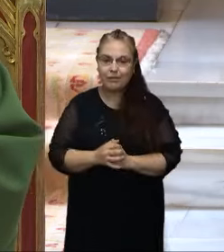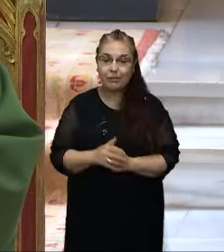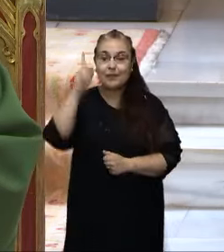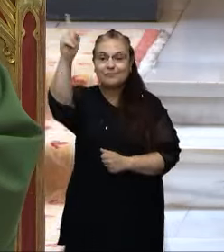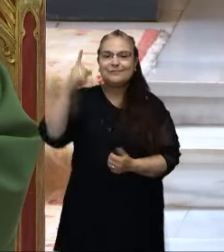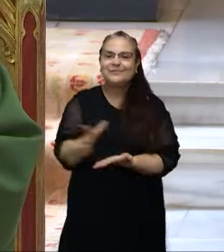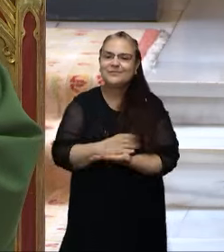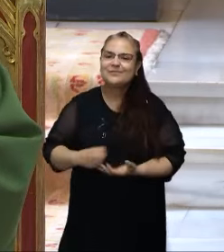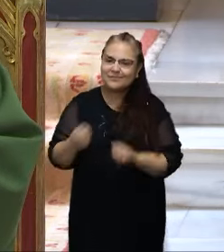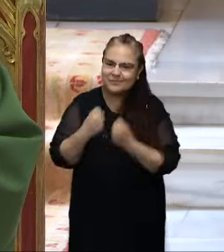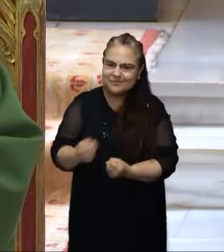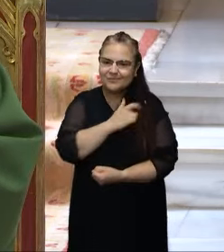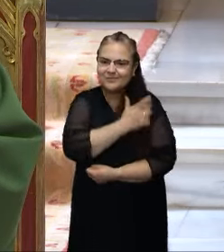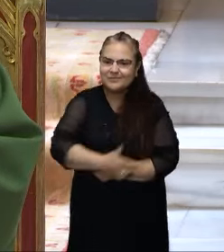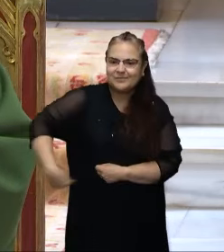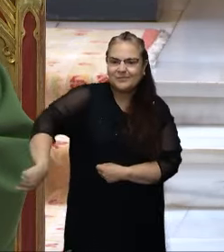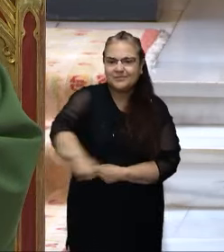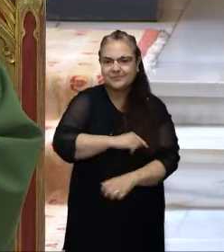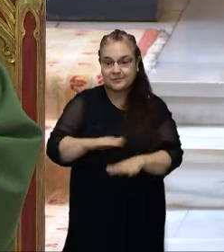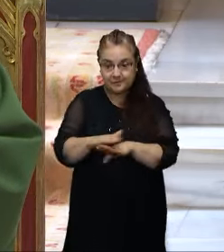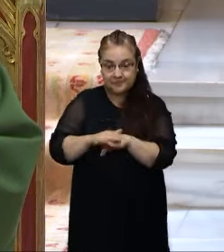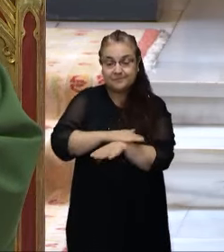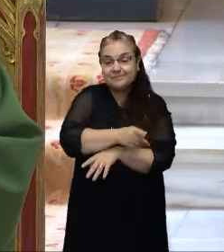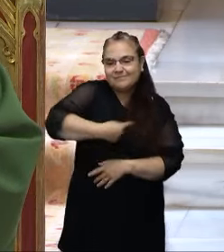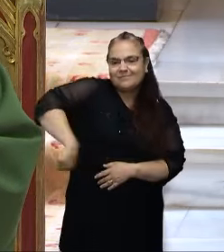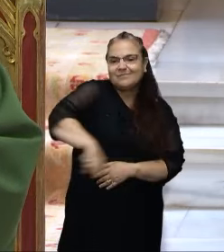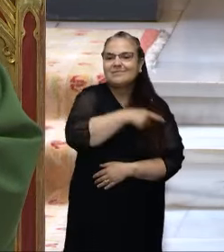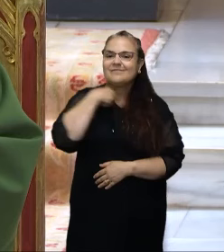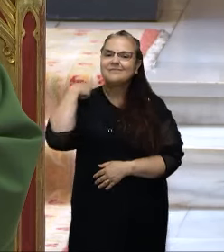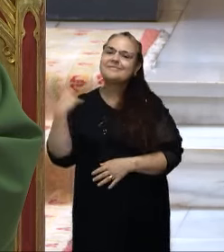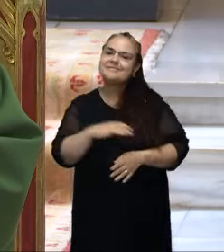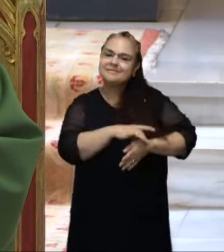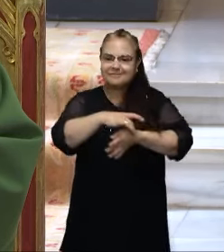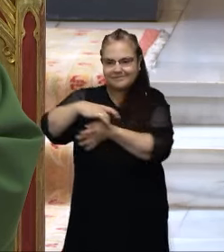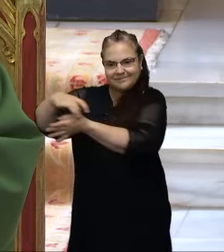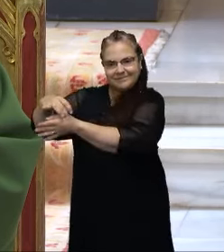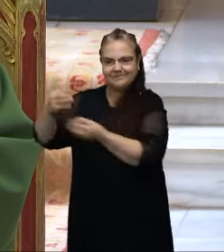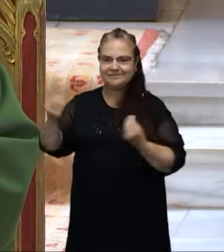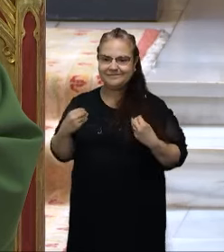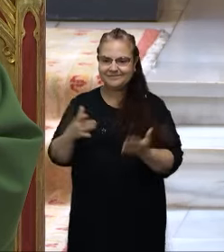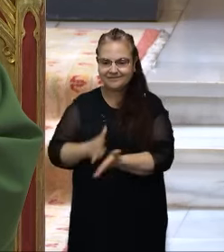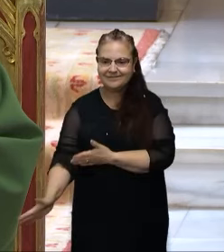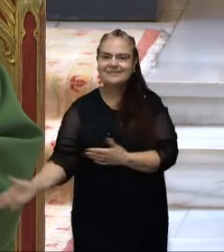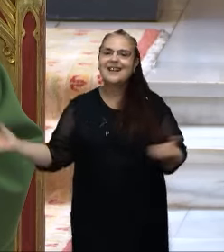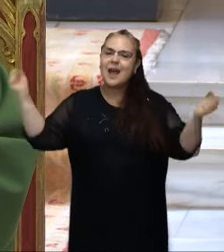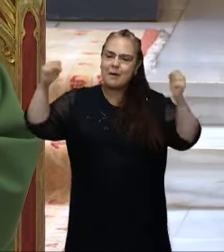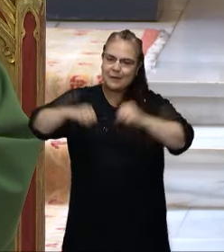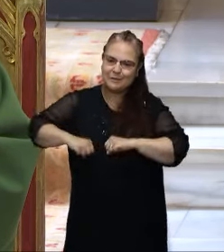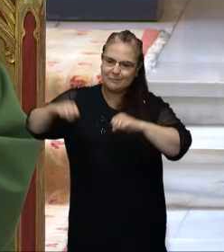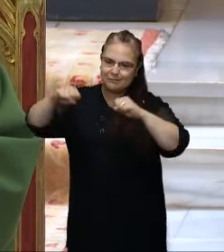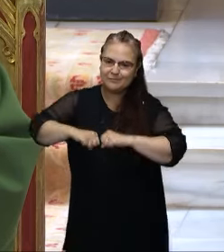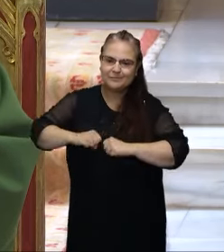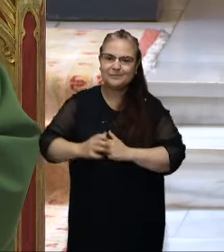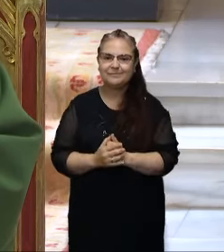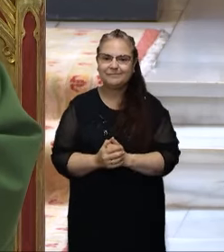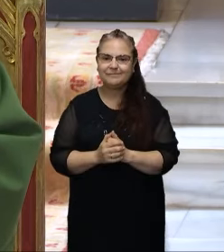Dios Todopoderoso, tenga misericordia de nosotros, perdone nuestros pecados y nos lleve a la vida eterna.